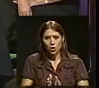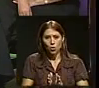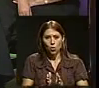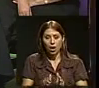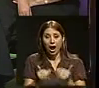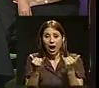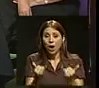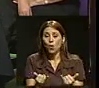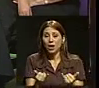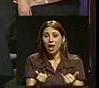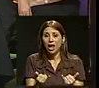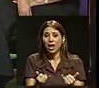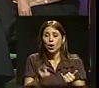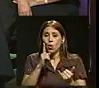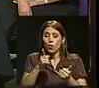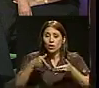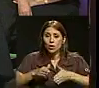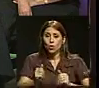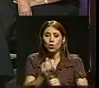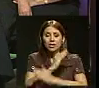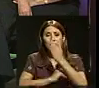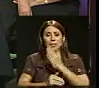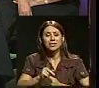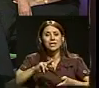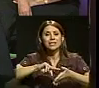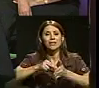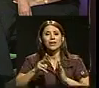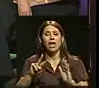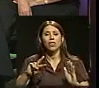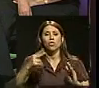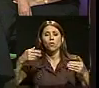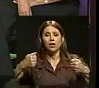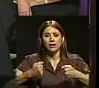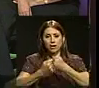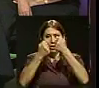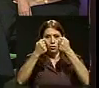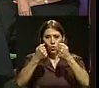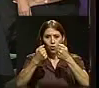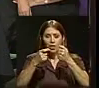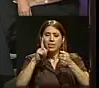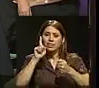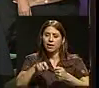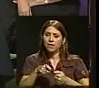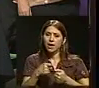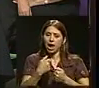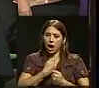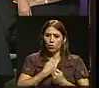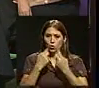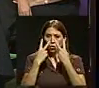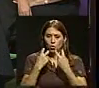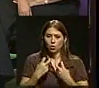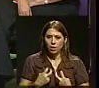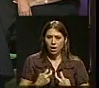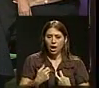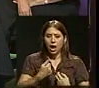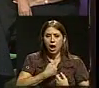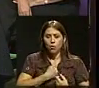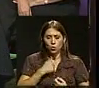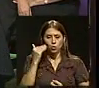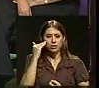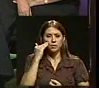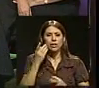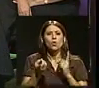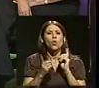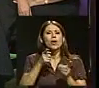reto. ¿Por qué? Porque tiene que haber un autoconocimiento, un autoanálisis de cuáles son nuestros prejuicios acerca de la